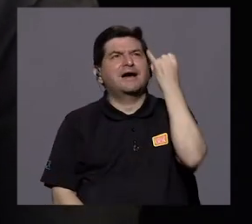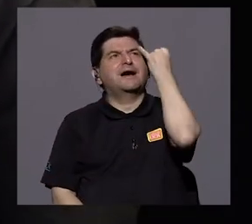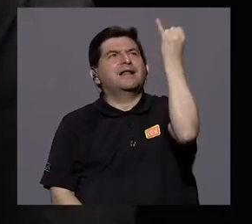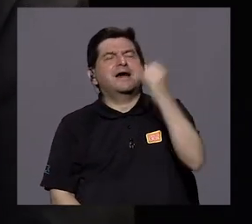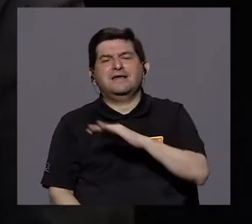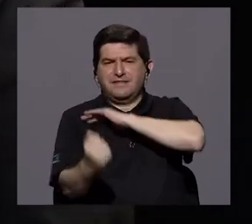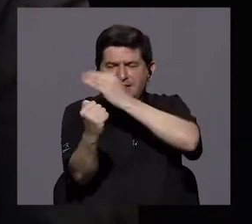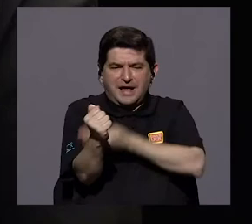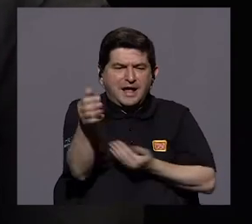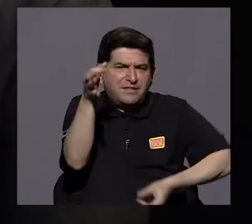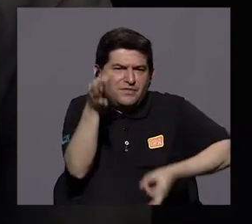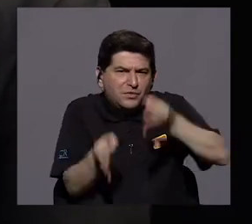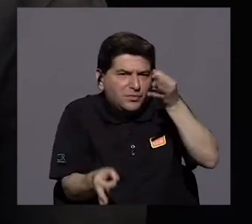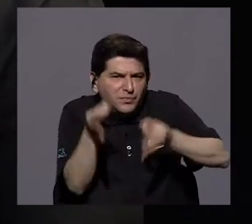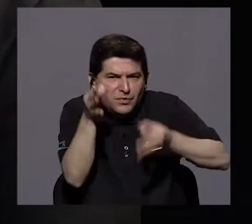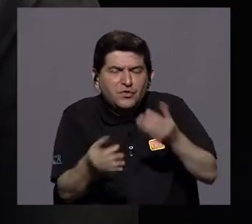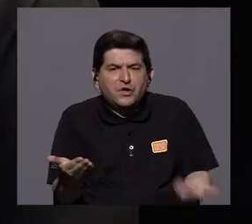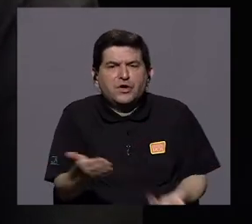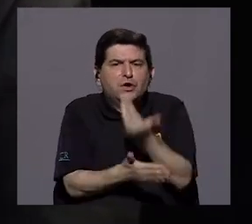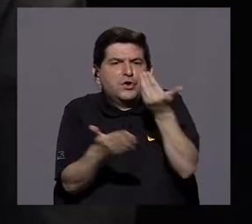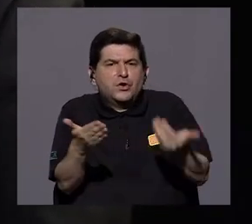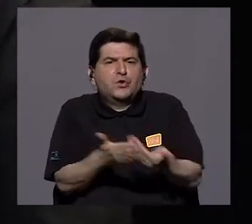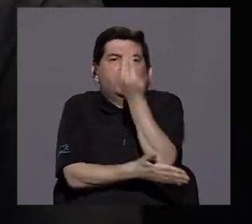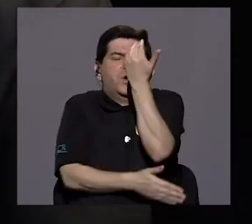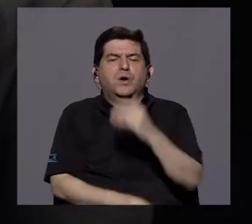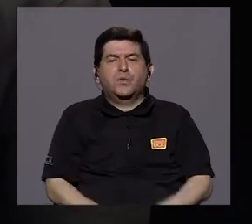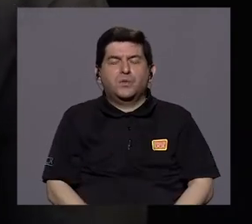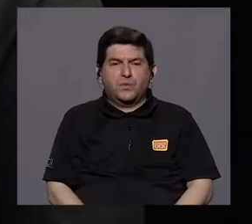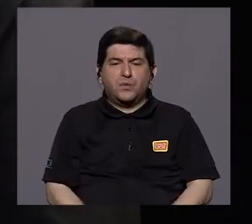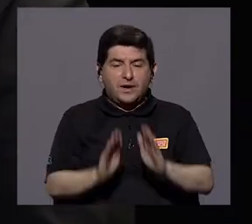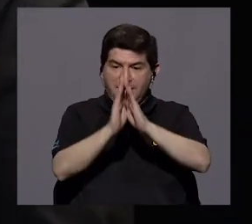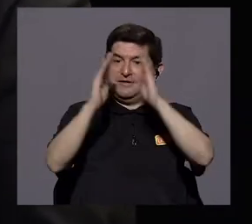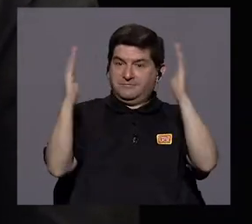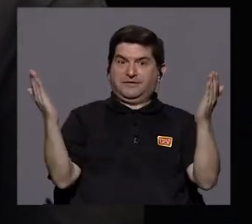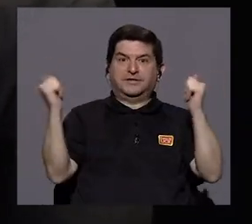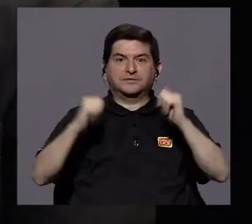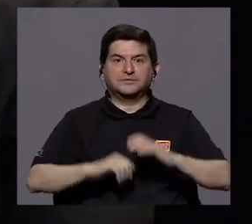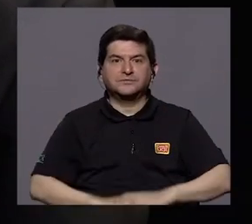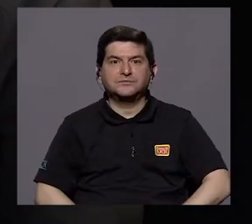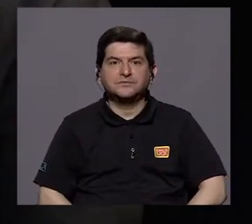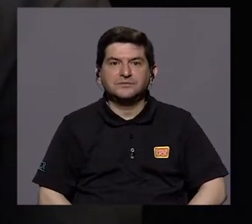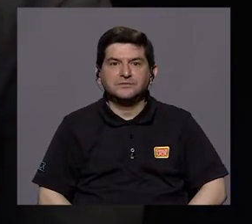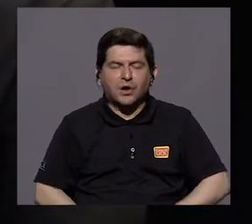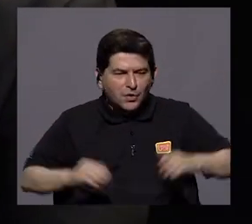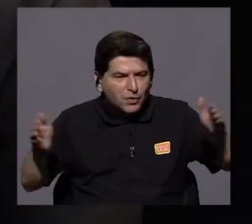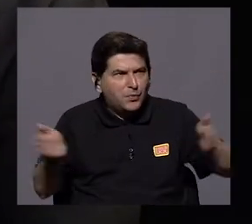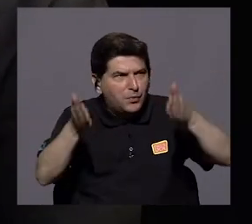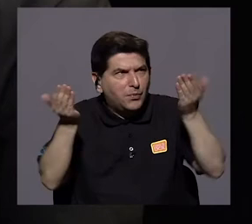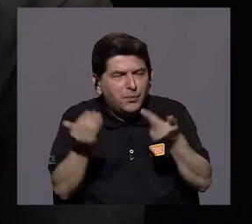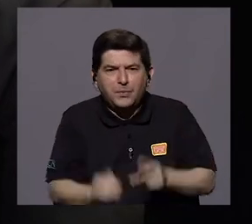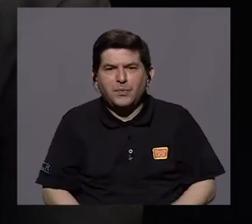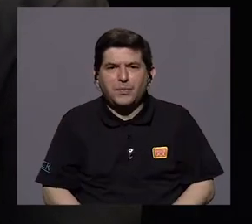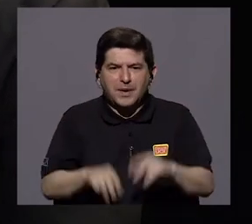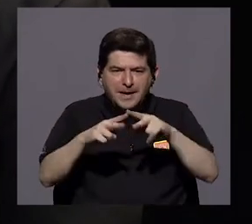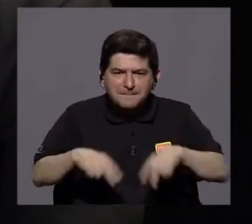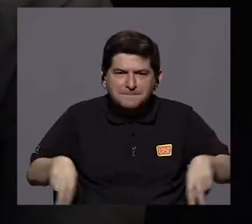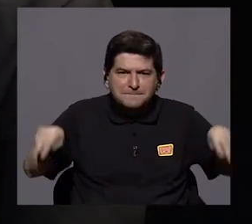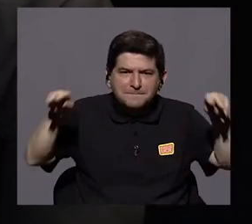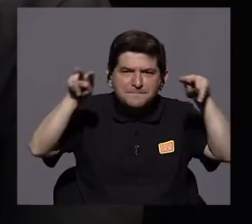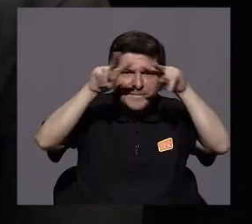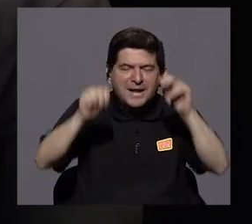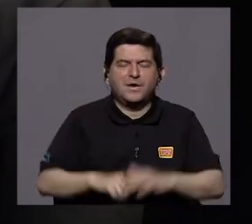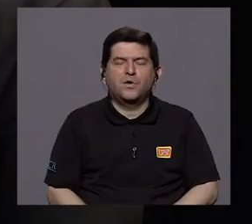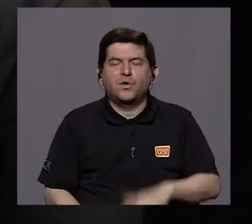la noción de un poder judicial nuevo, novedoso, moderno, abierto, que impulsa los valores